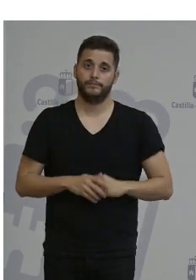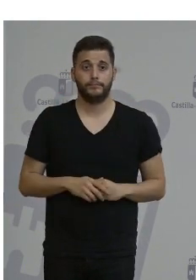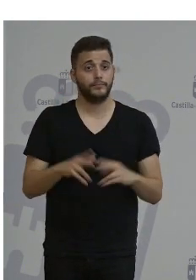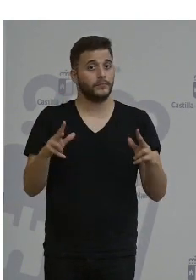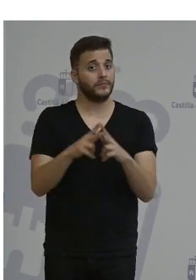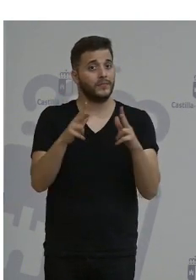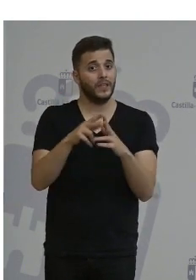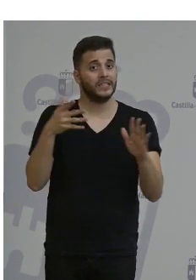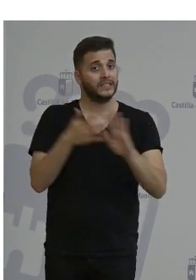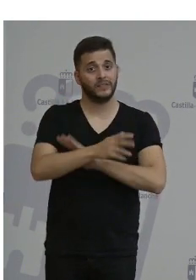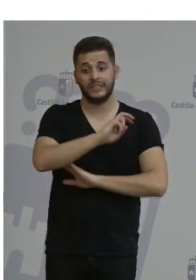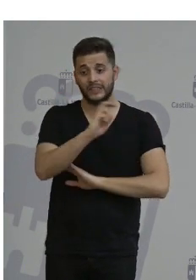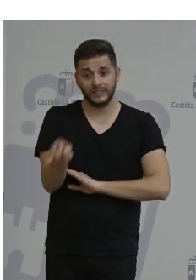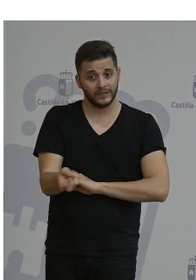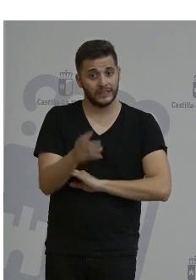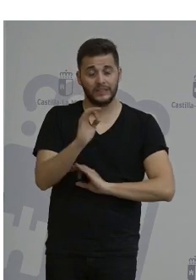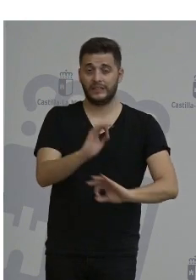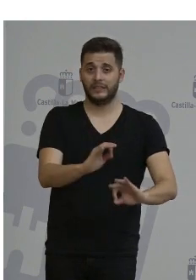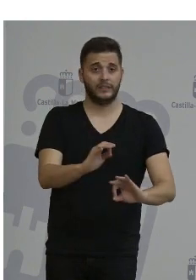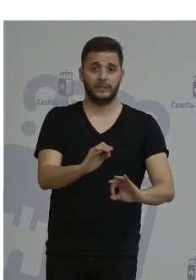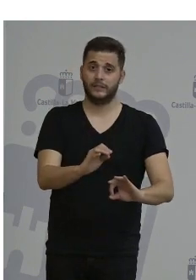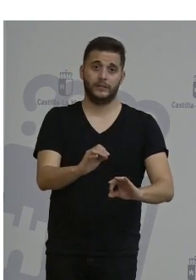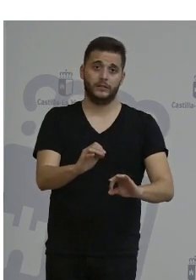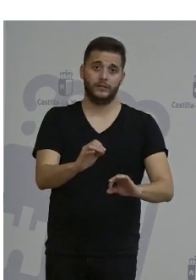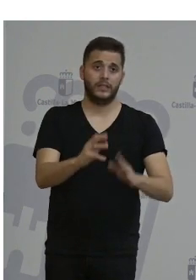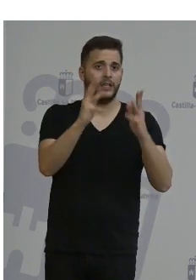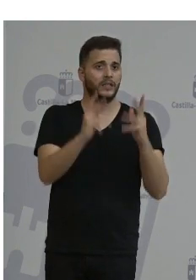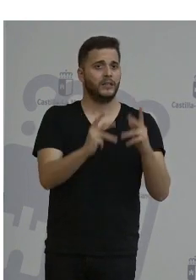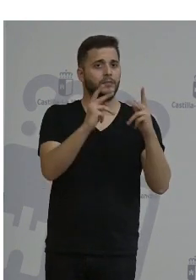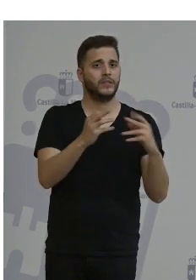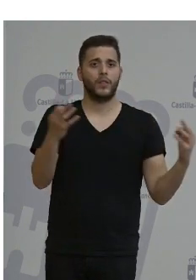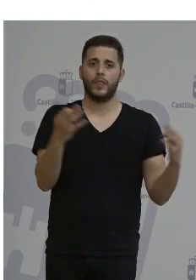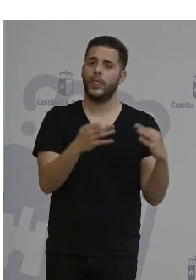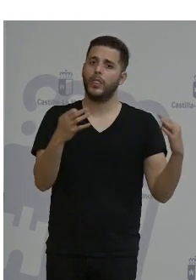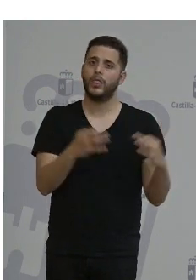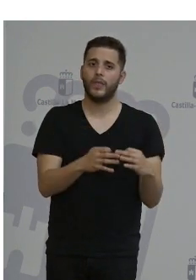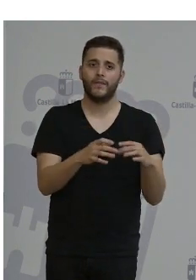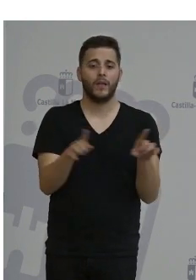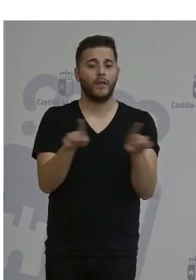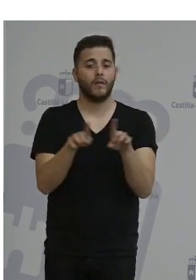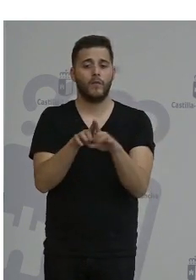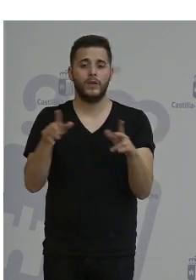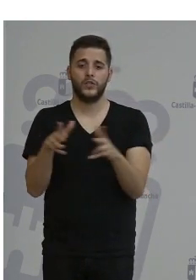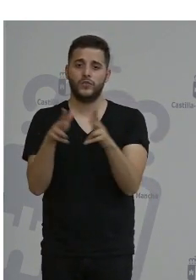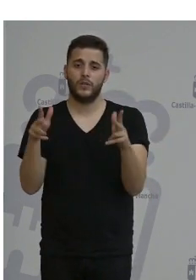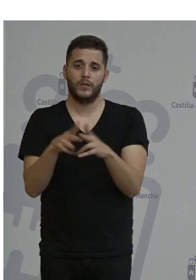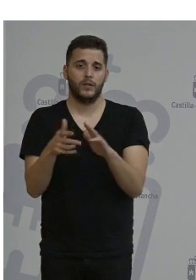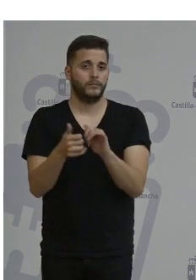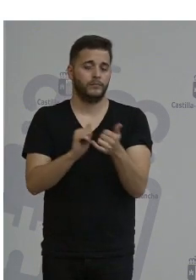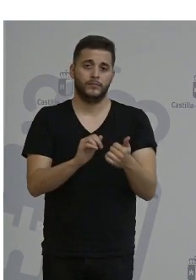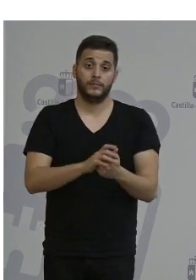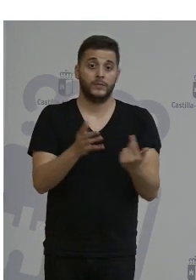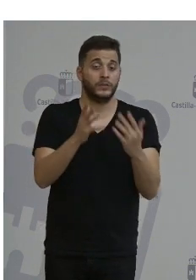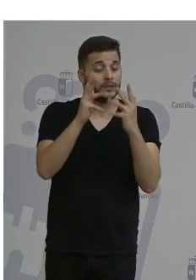es diversa y la Administración no puede ser sino un reflejo de la sociedad. Y, por tanto, la Administración no solo